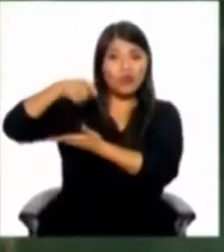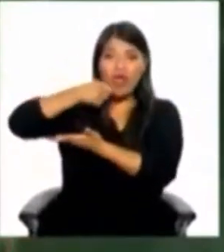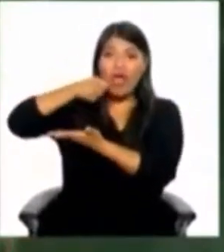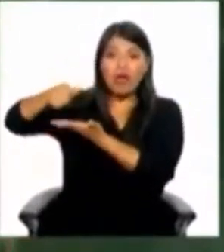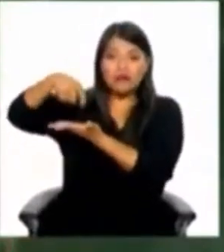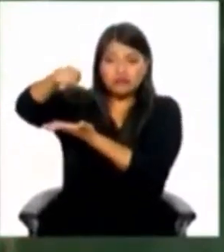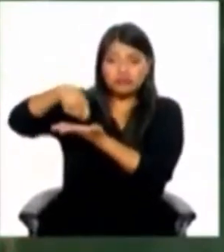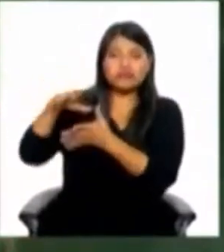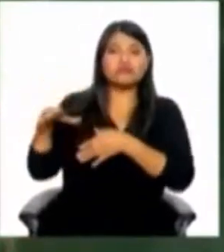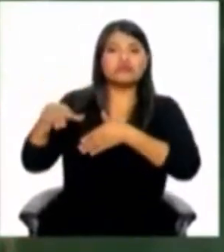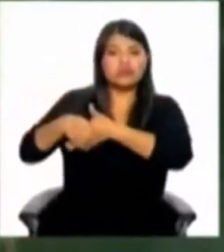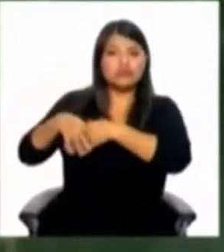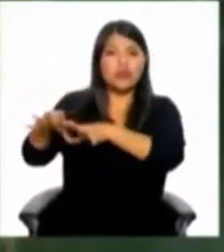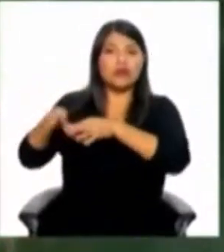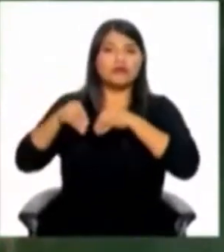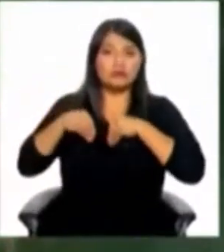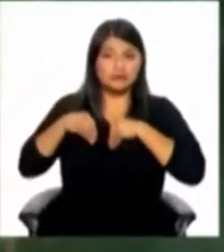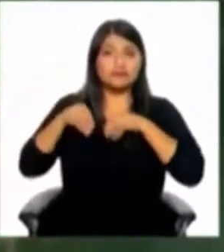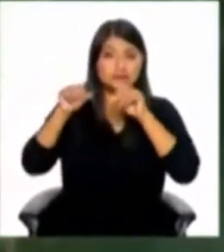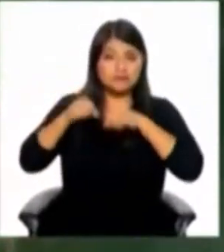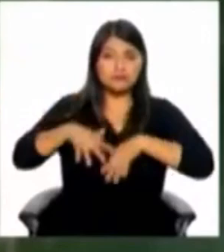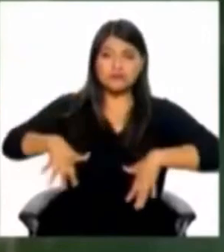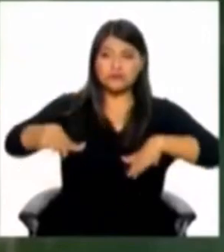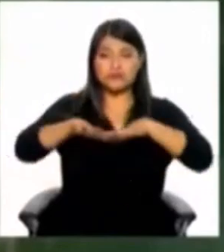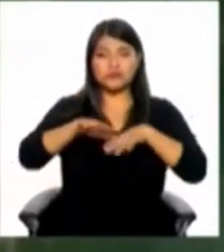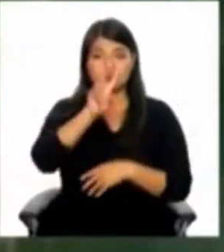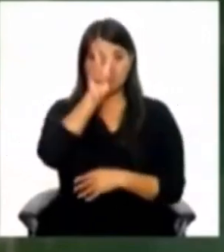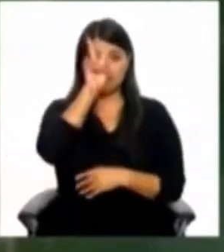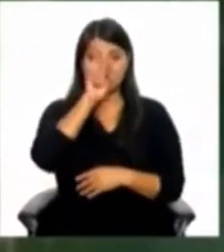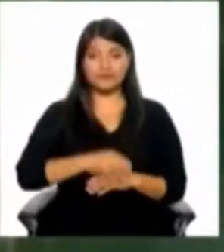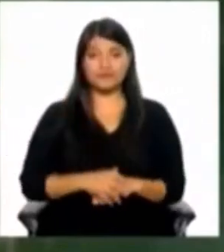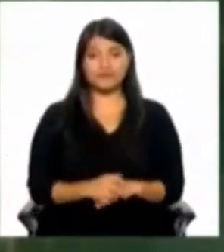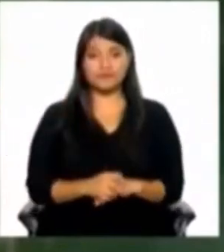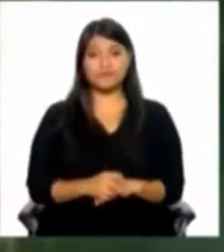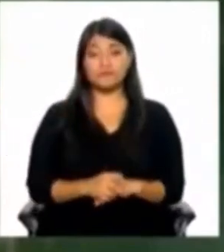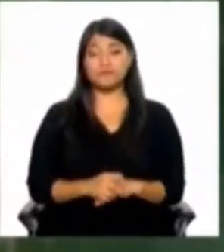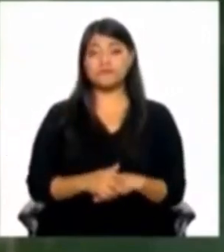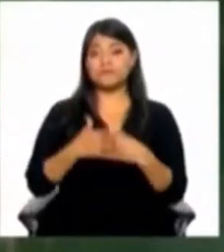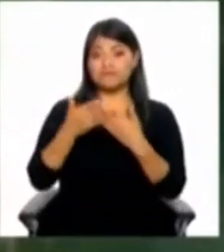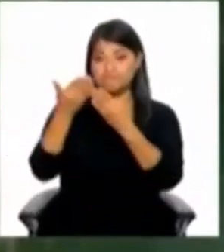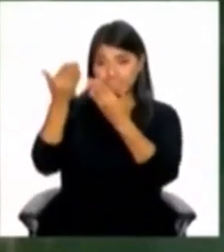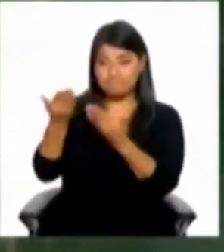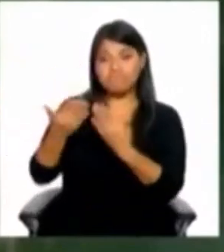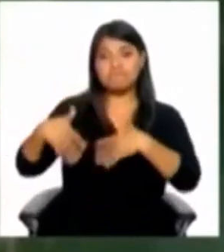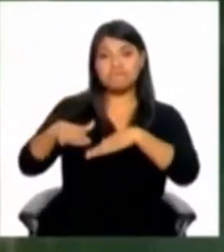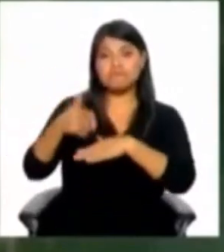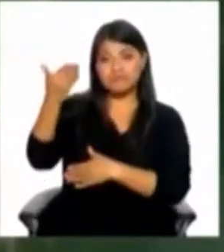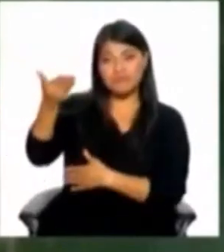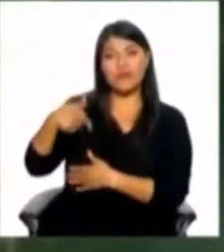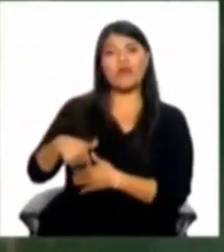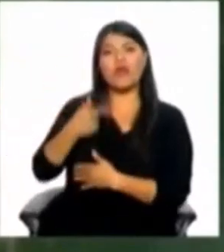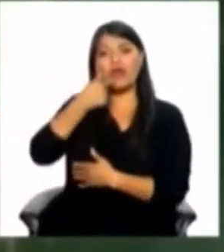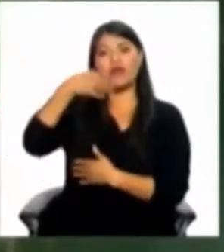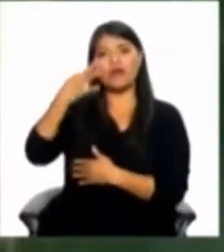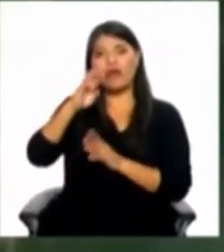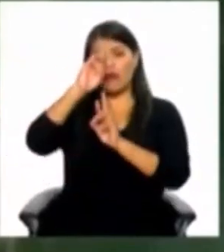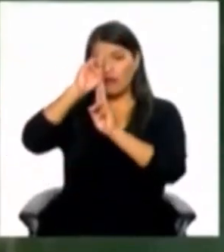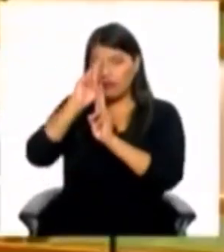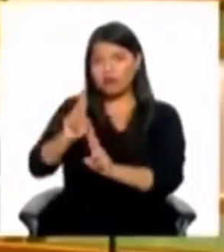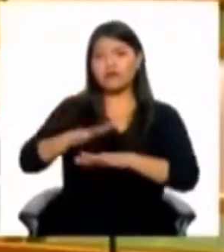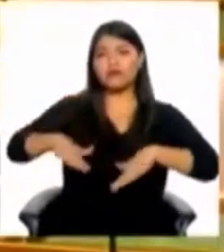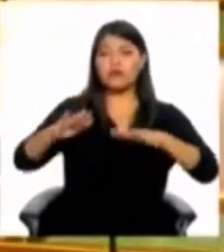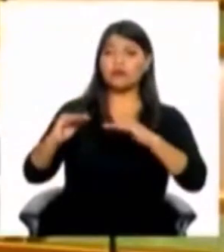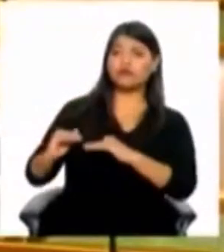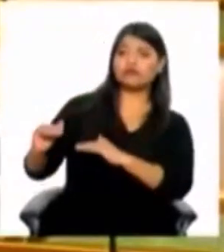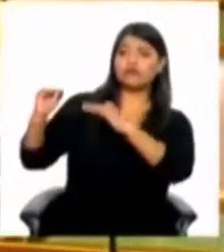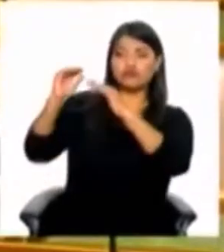circunstancia. Por ello, señor presidente, reafirmamos y defendemos el principio del respeto a la